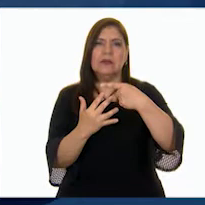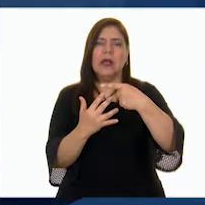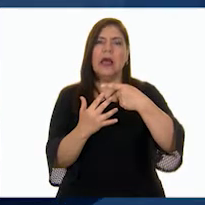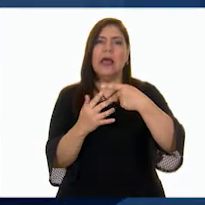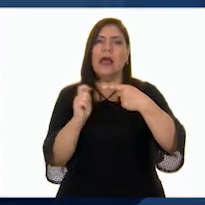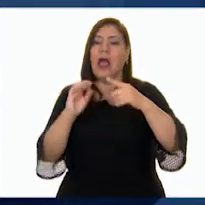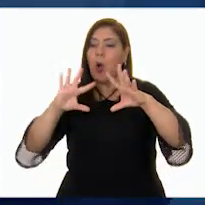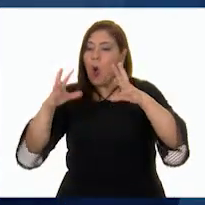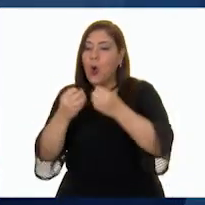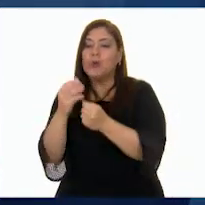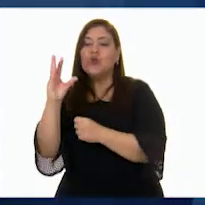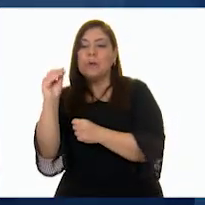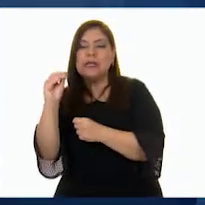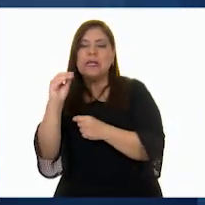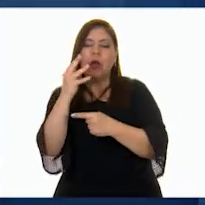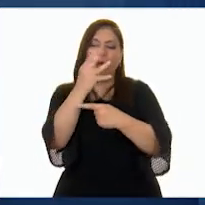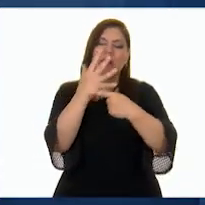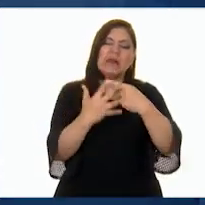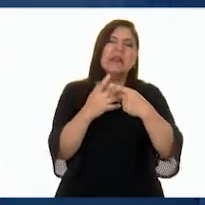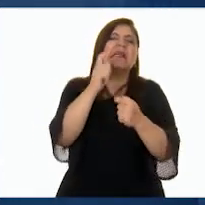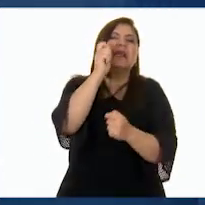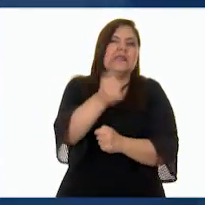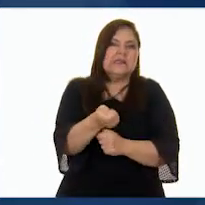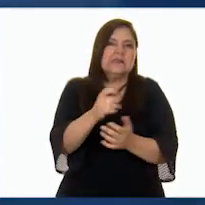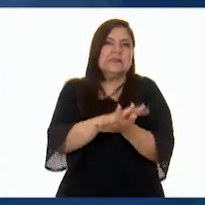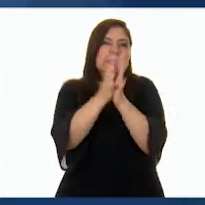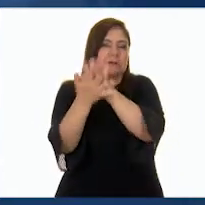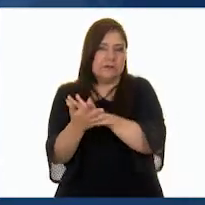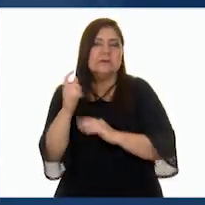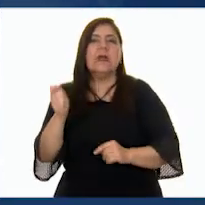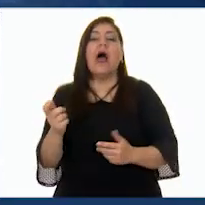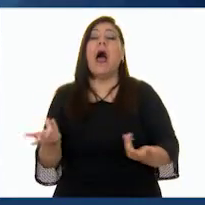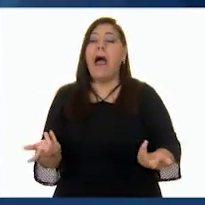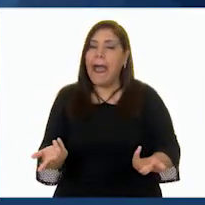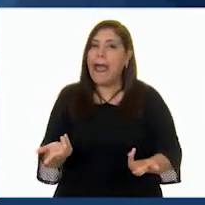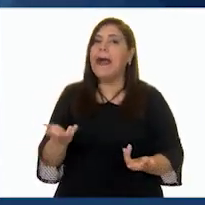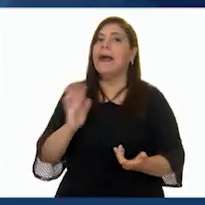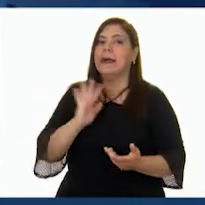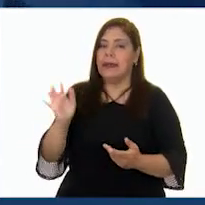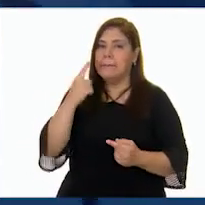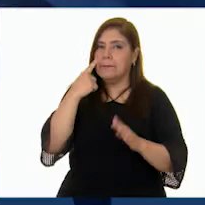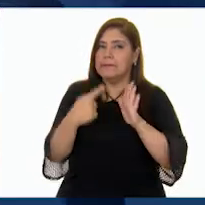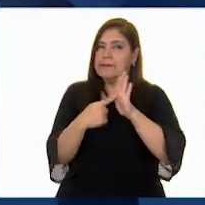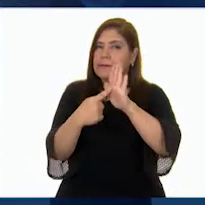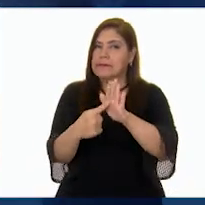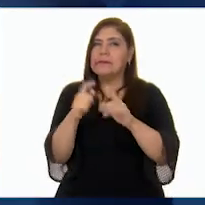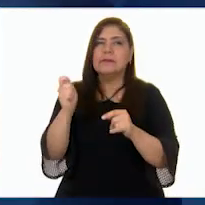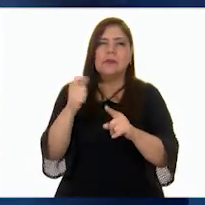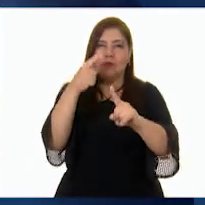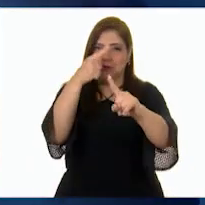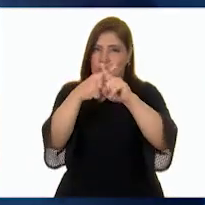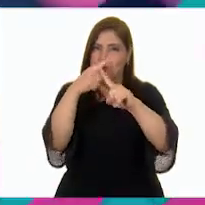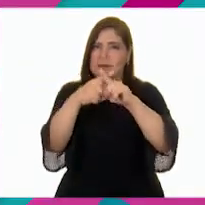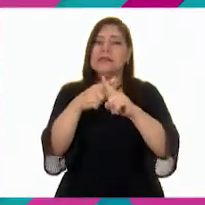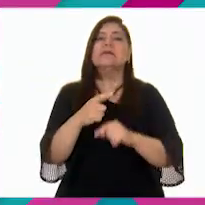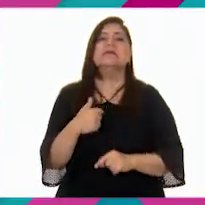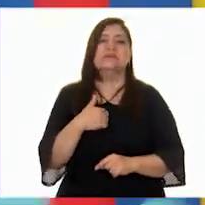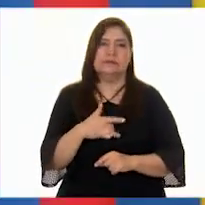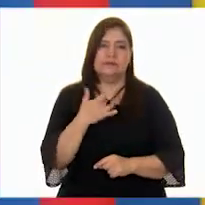4/5 partes de 90. Ah, muy bien. Esto se puede representar como una multiplicación,